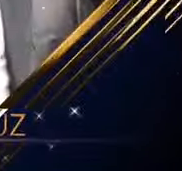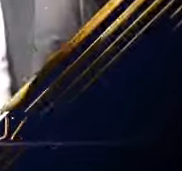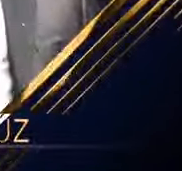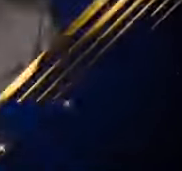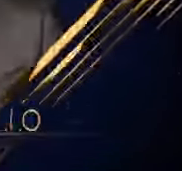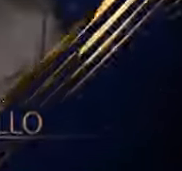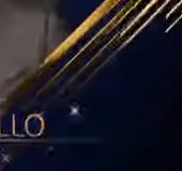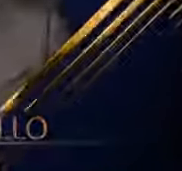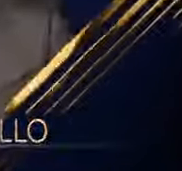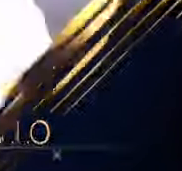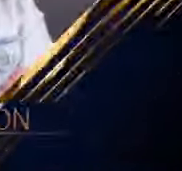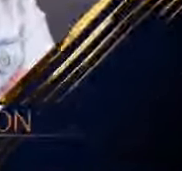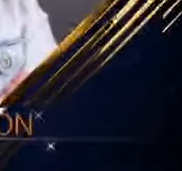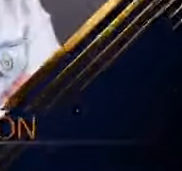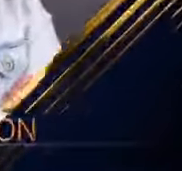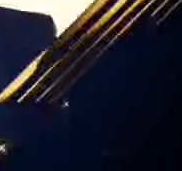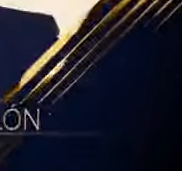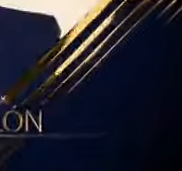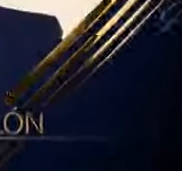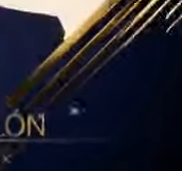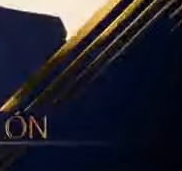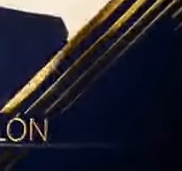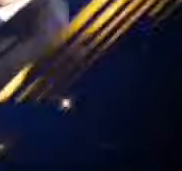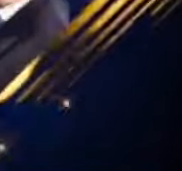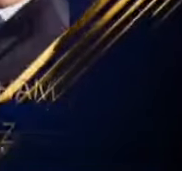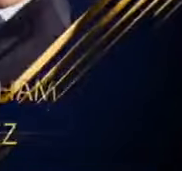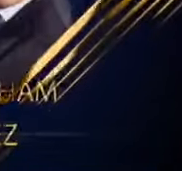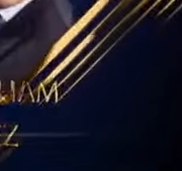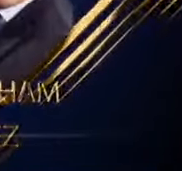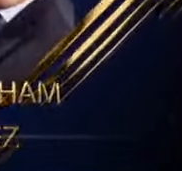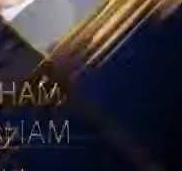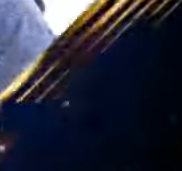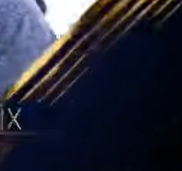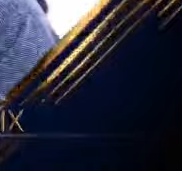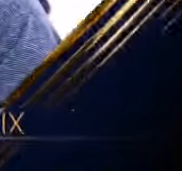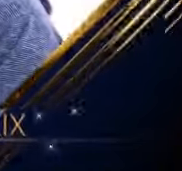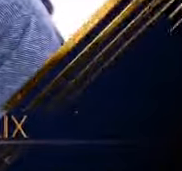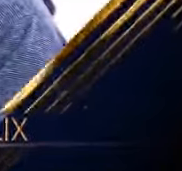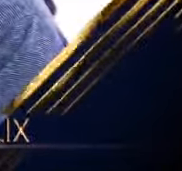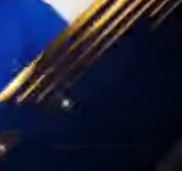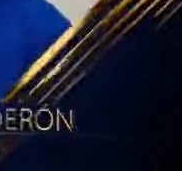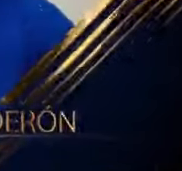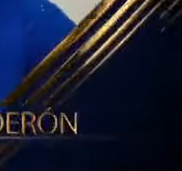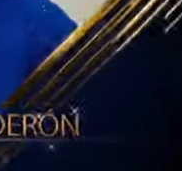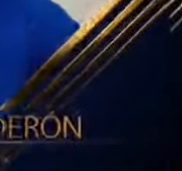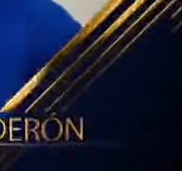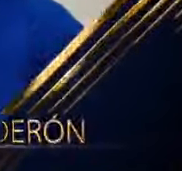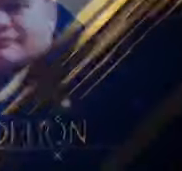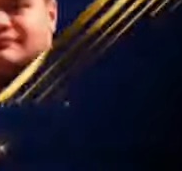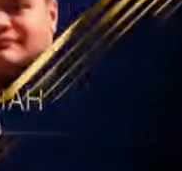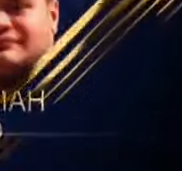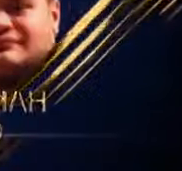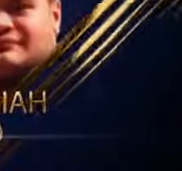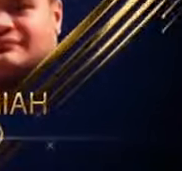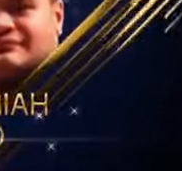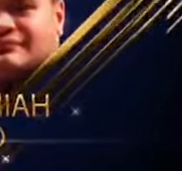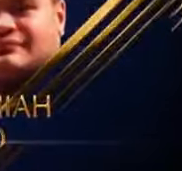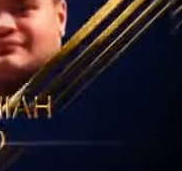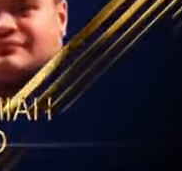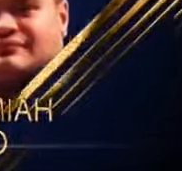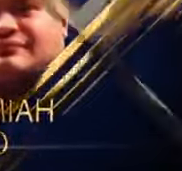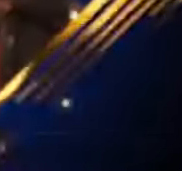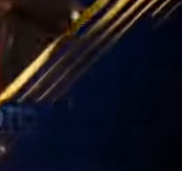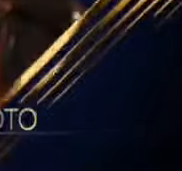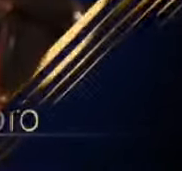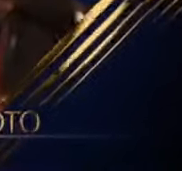Bobby Cruz, Kevin Ceballo, Uchi Colón, Wanda Rolón, David Abraham, Rubén, Félix Sarí, Nicole Calderón, Luis y